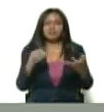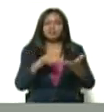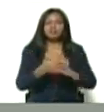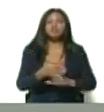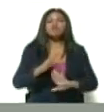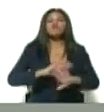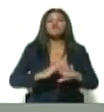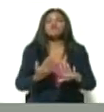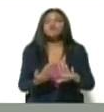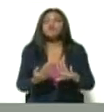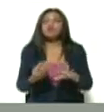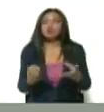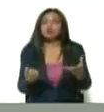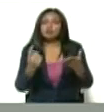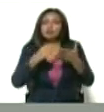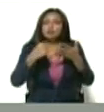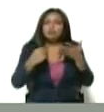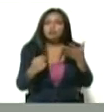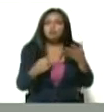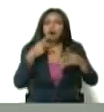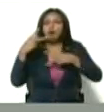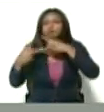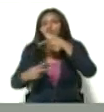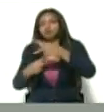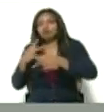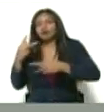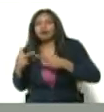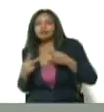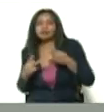porque contiene un conjunto de claves políticas,